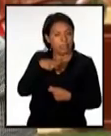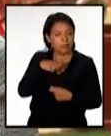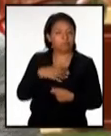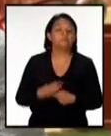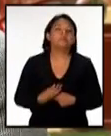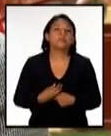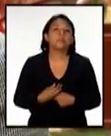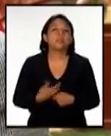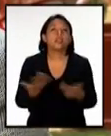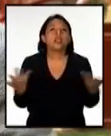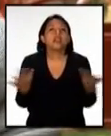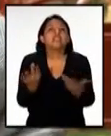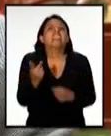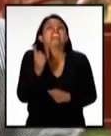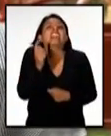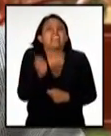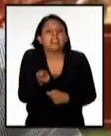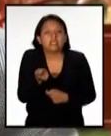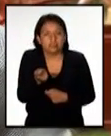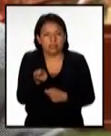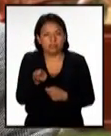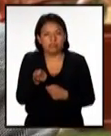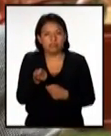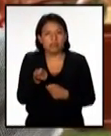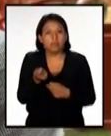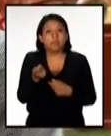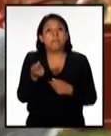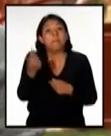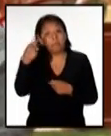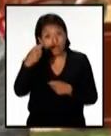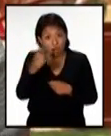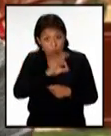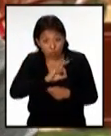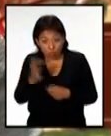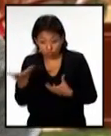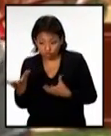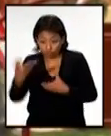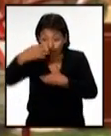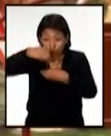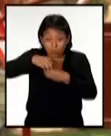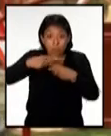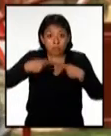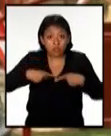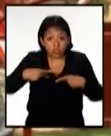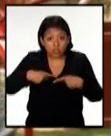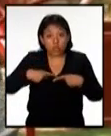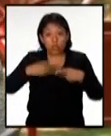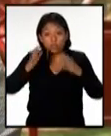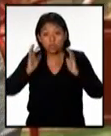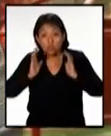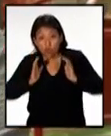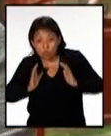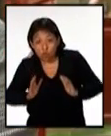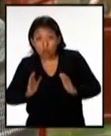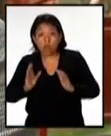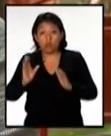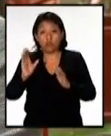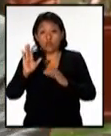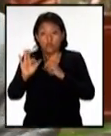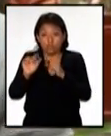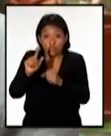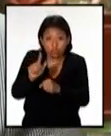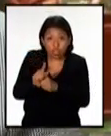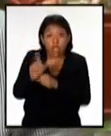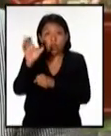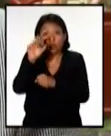hacer para incluir a los que somos social, físicamente, culturalmente, socialmente diferentes?